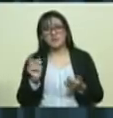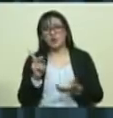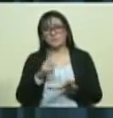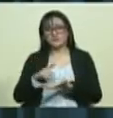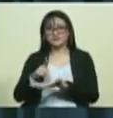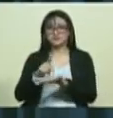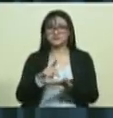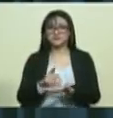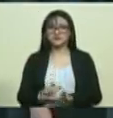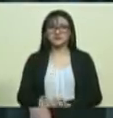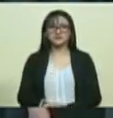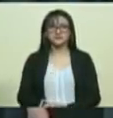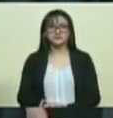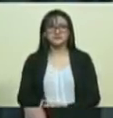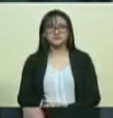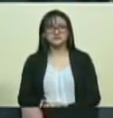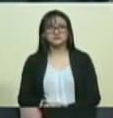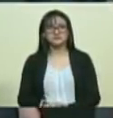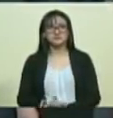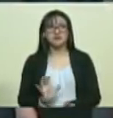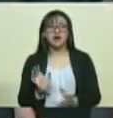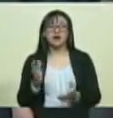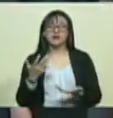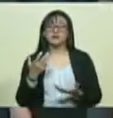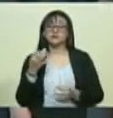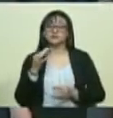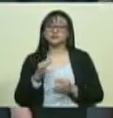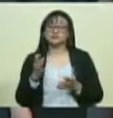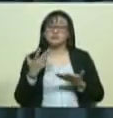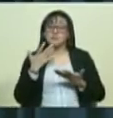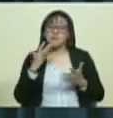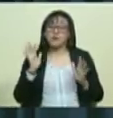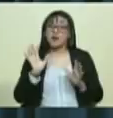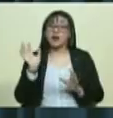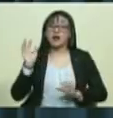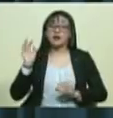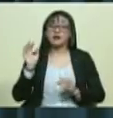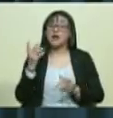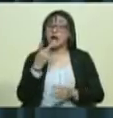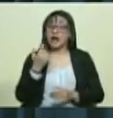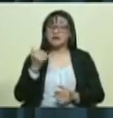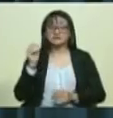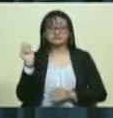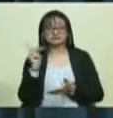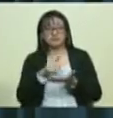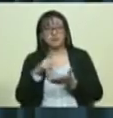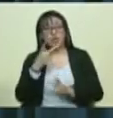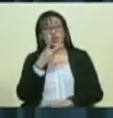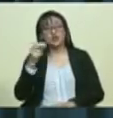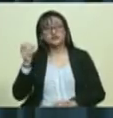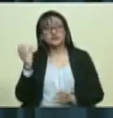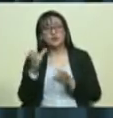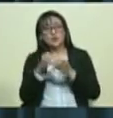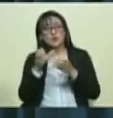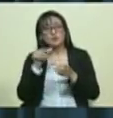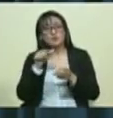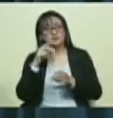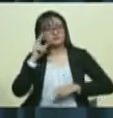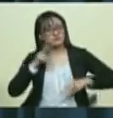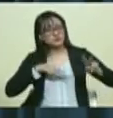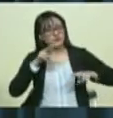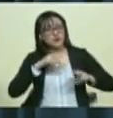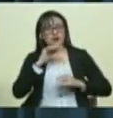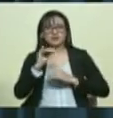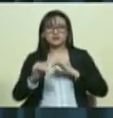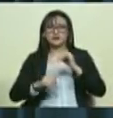participe afortunadamente ese llamado no fue atendido y tenemos más de 200 observadores en este momento desde 200 organismos de observación en